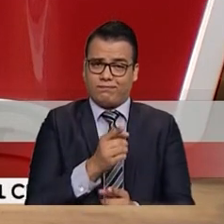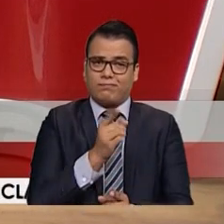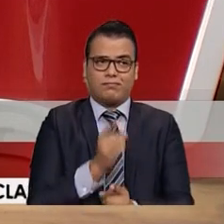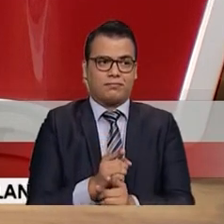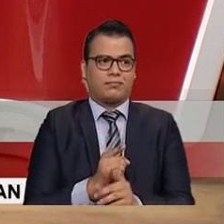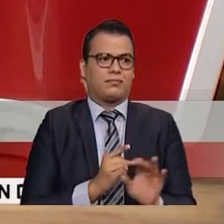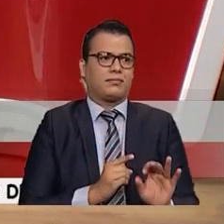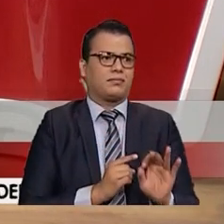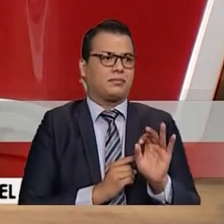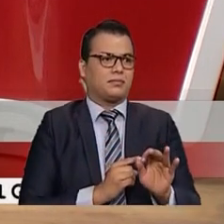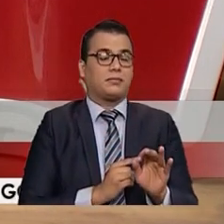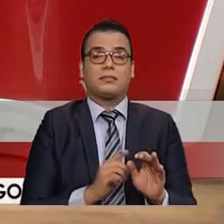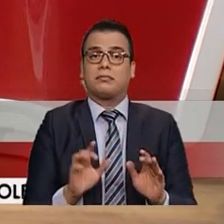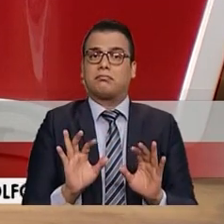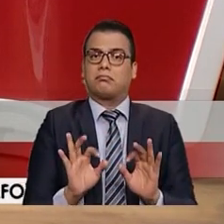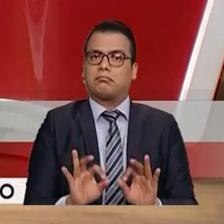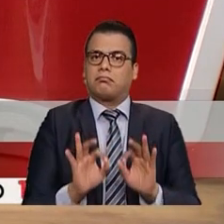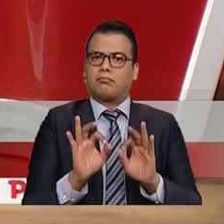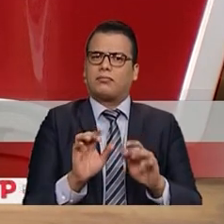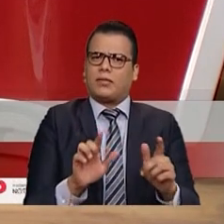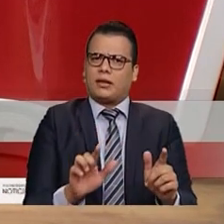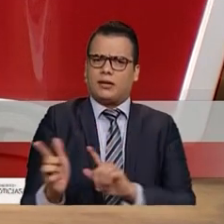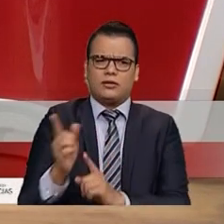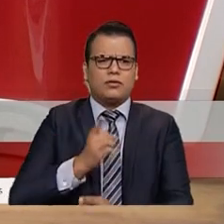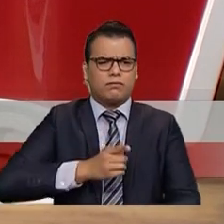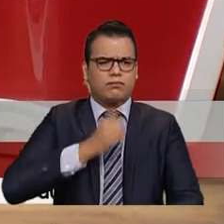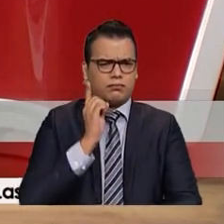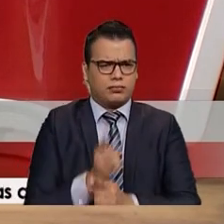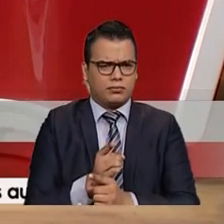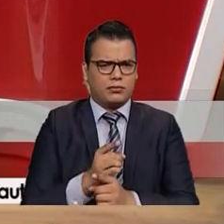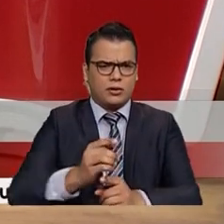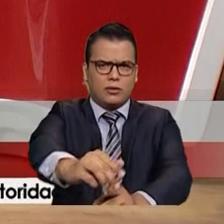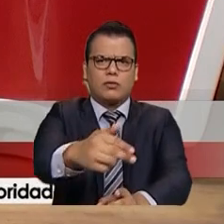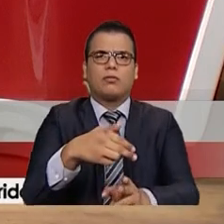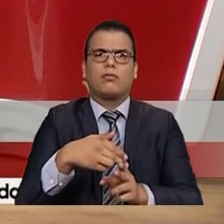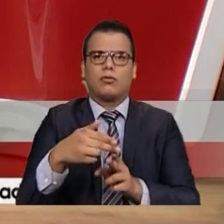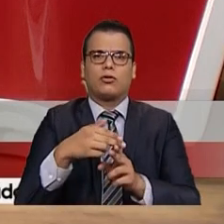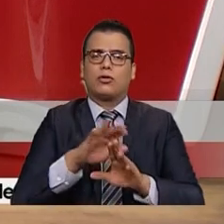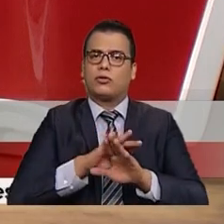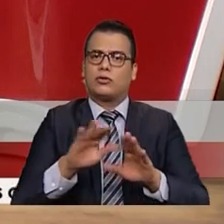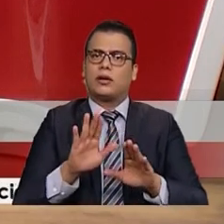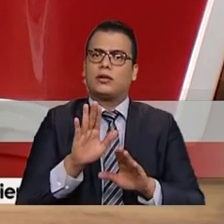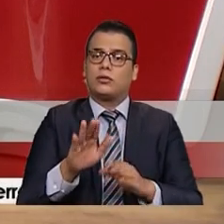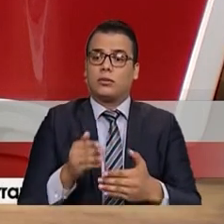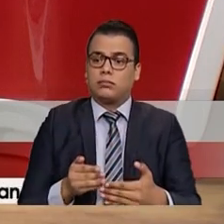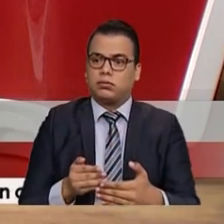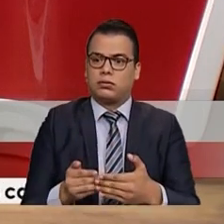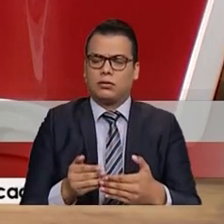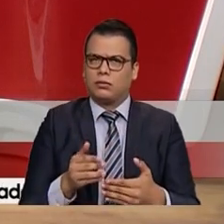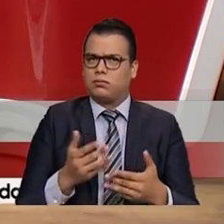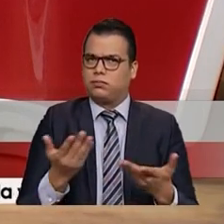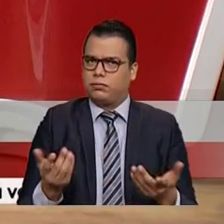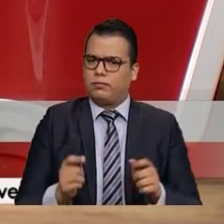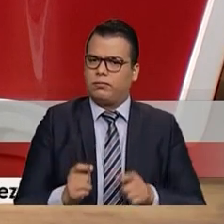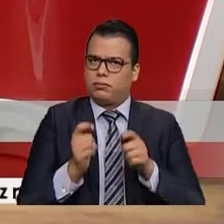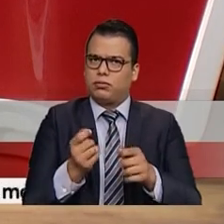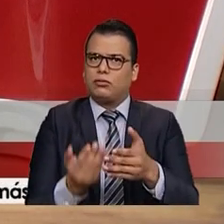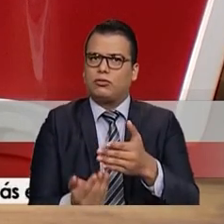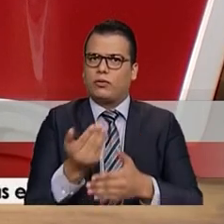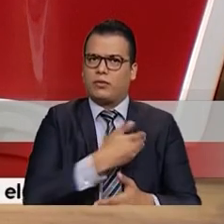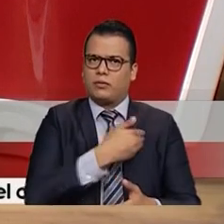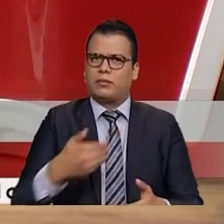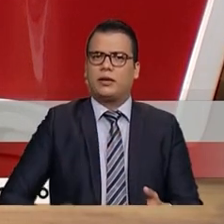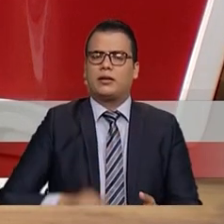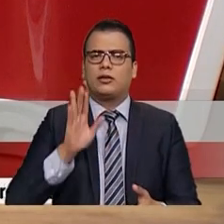muy bien tenemos ya posesión presidencial avanza la cuenta regresiva doctora normal tal como está el tema político